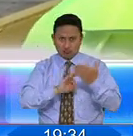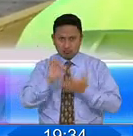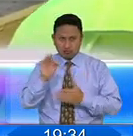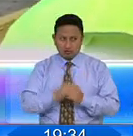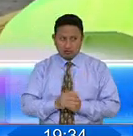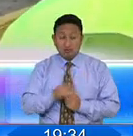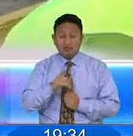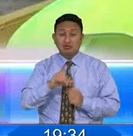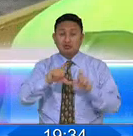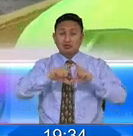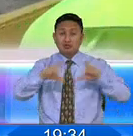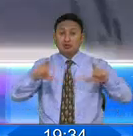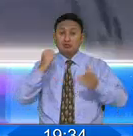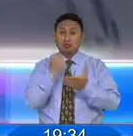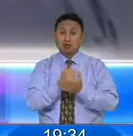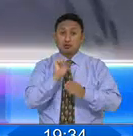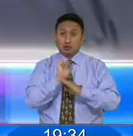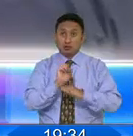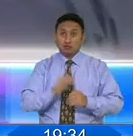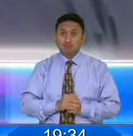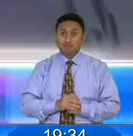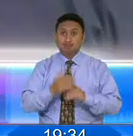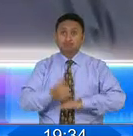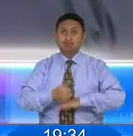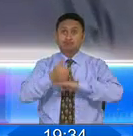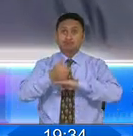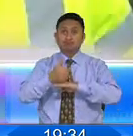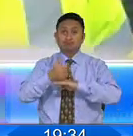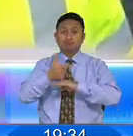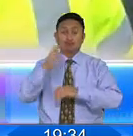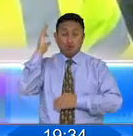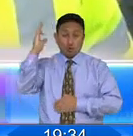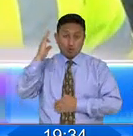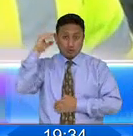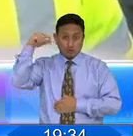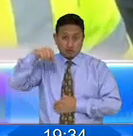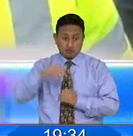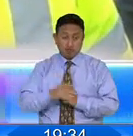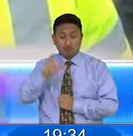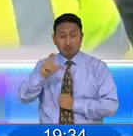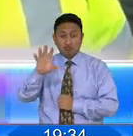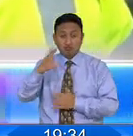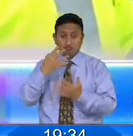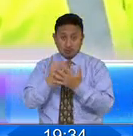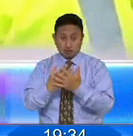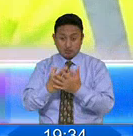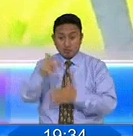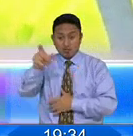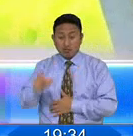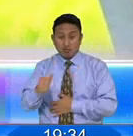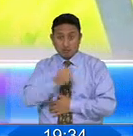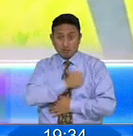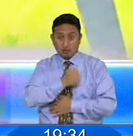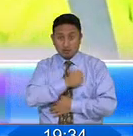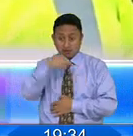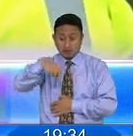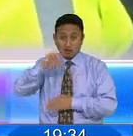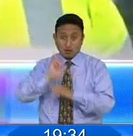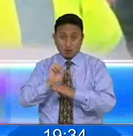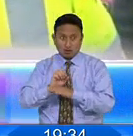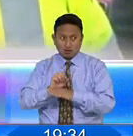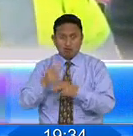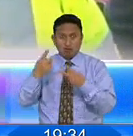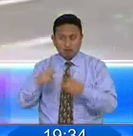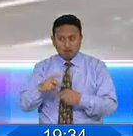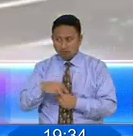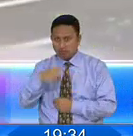asignado su placa ecuatoriana. El comandante de la subzona Garchi manifestó que no existen detenidos, puesto que los propietarios de estos vehículos en el país también